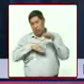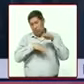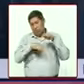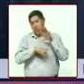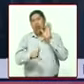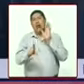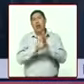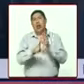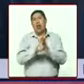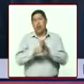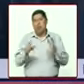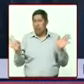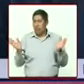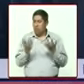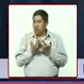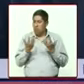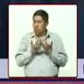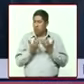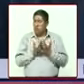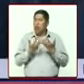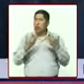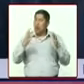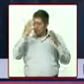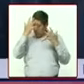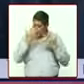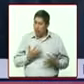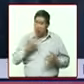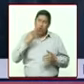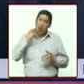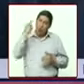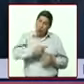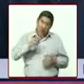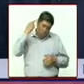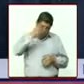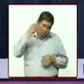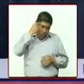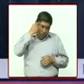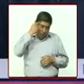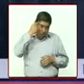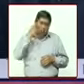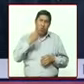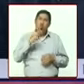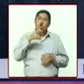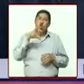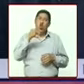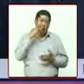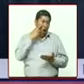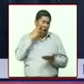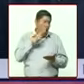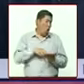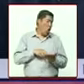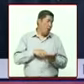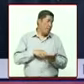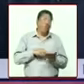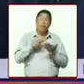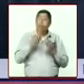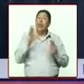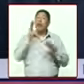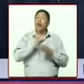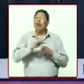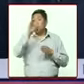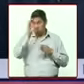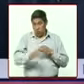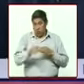en lo orgánico, y lamentablemente bajo instrucción del gobierno no están reconociendo. Una vez cumplidos